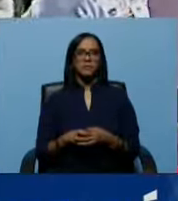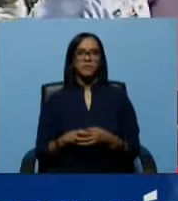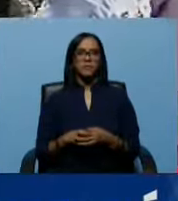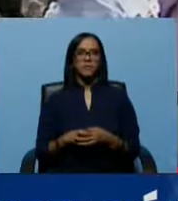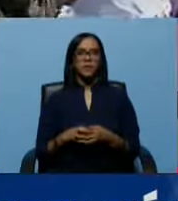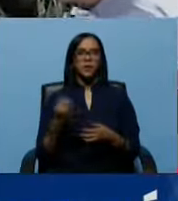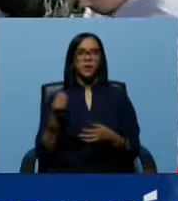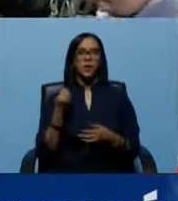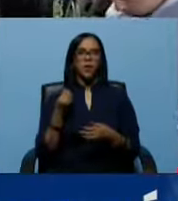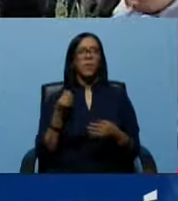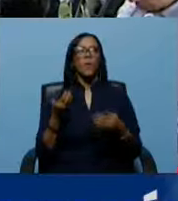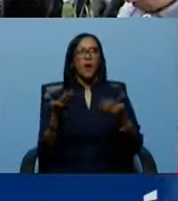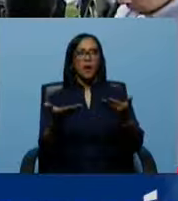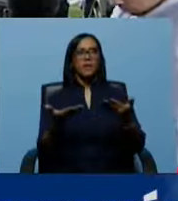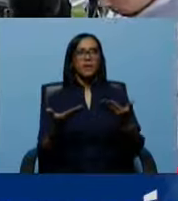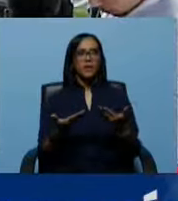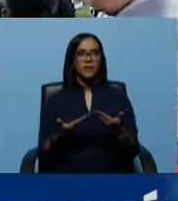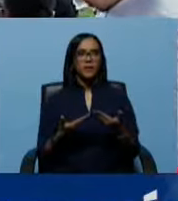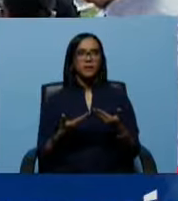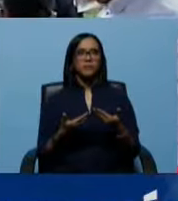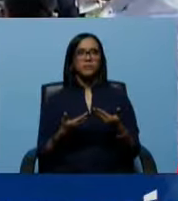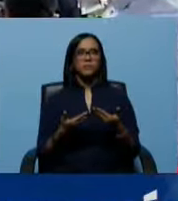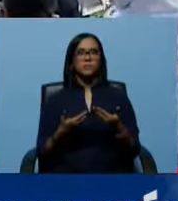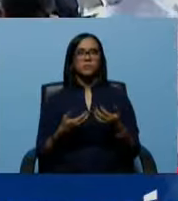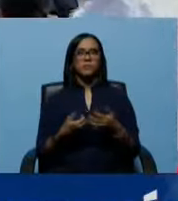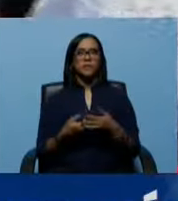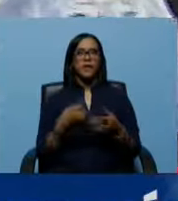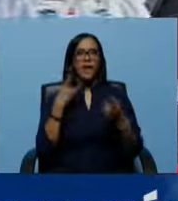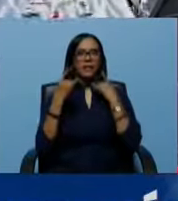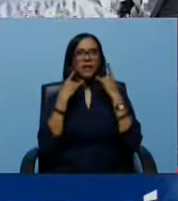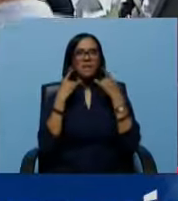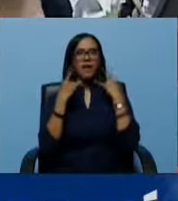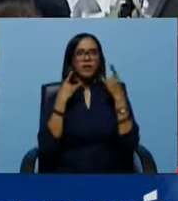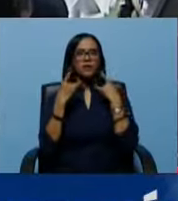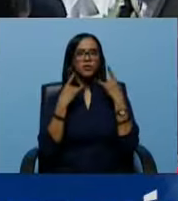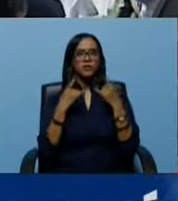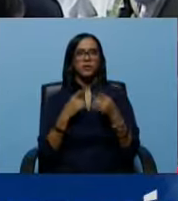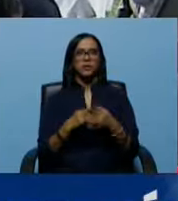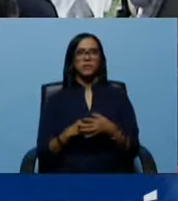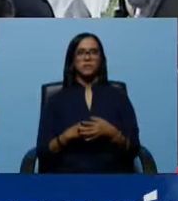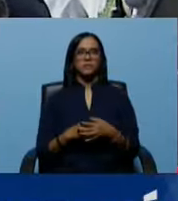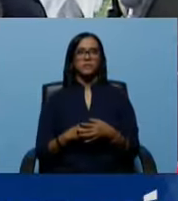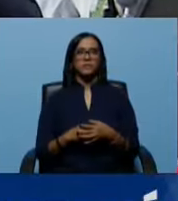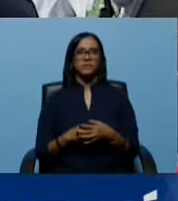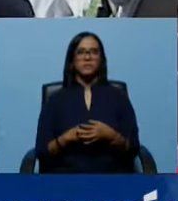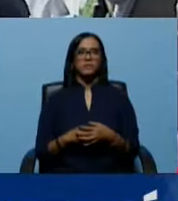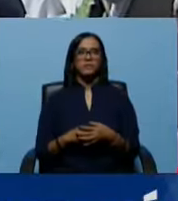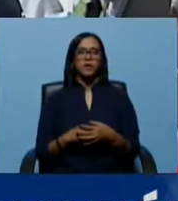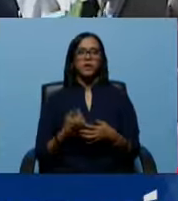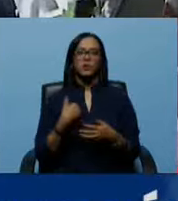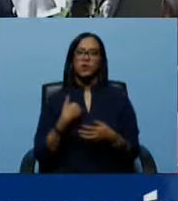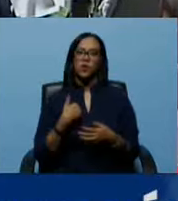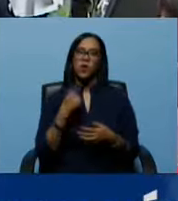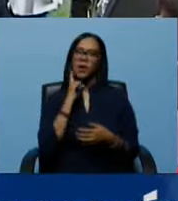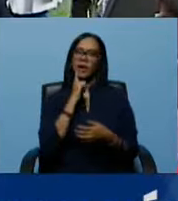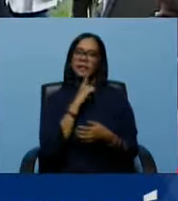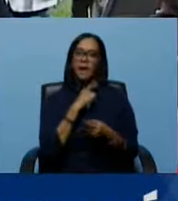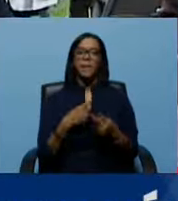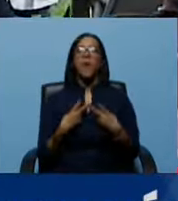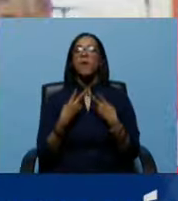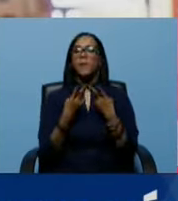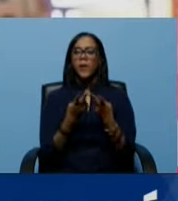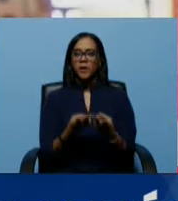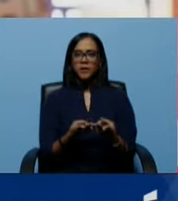cómo ha venido activándose esa yo le llamo vocación